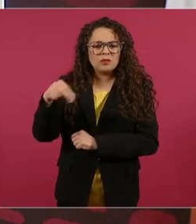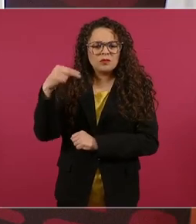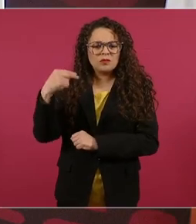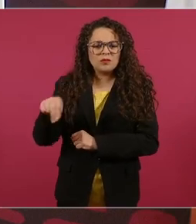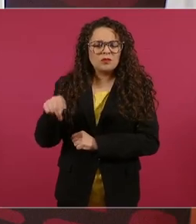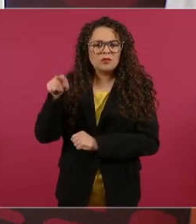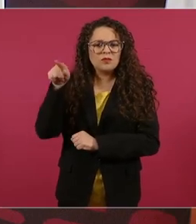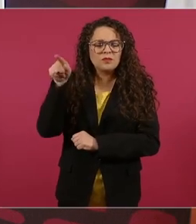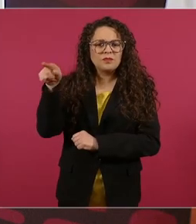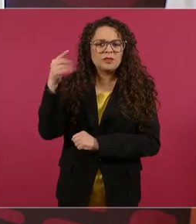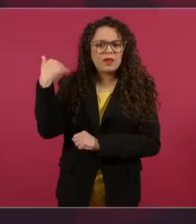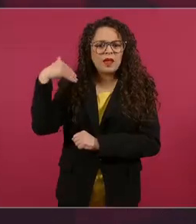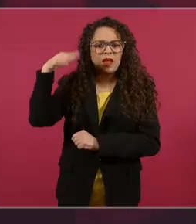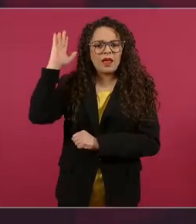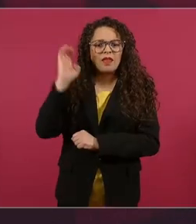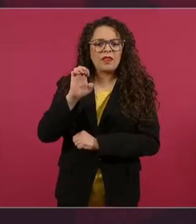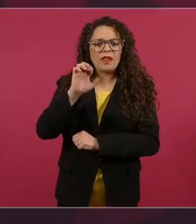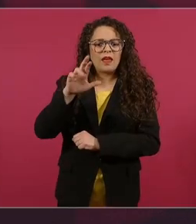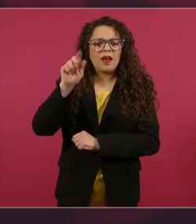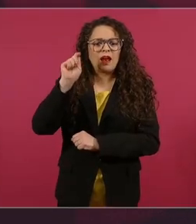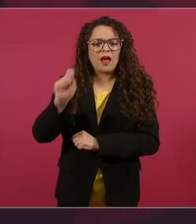Tiene un nombre. Plan Mérida.